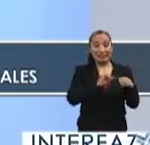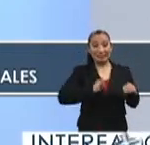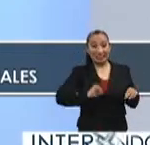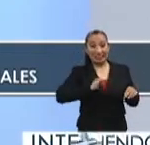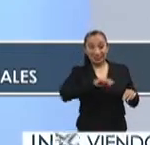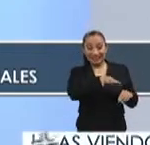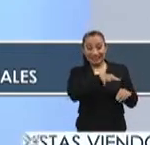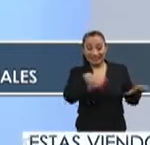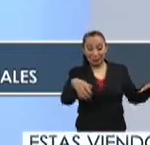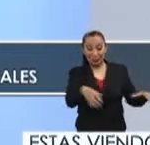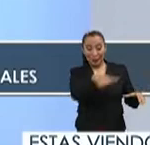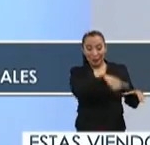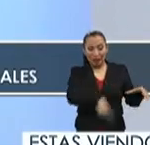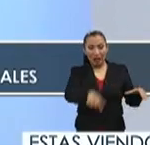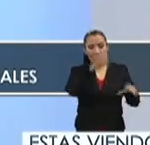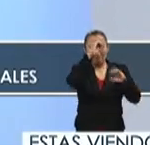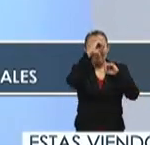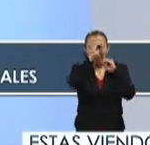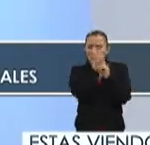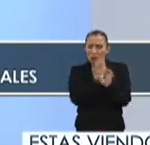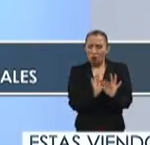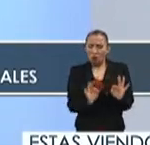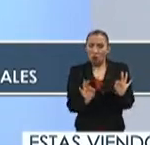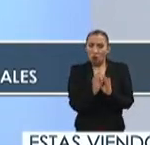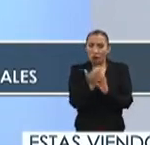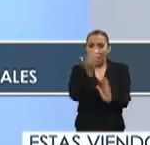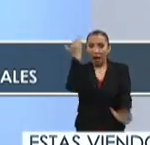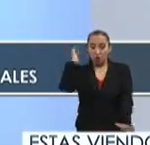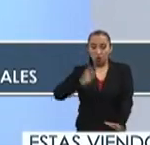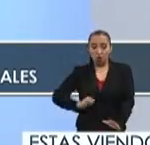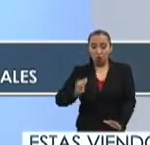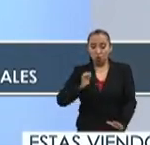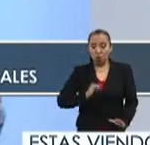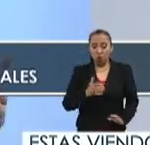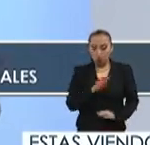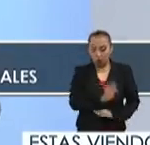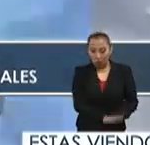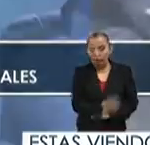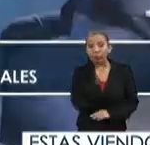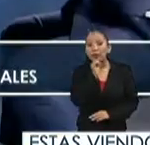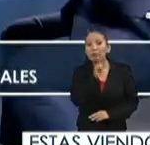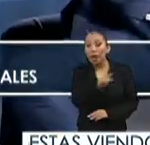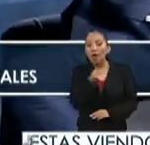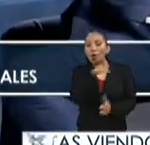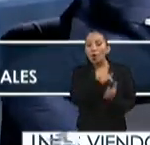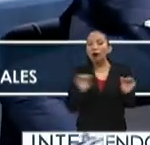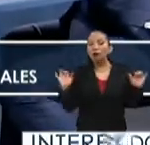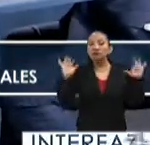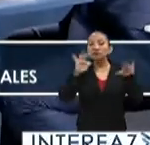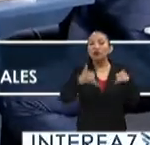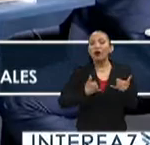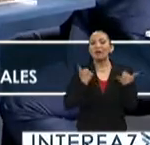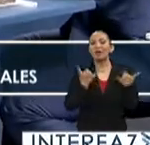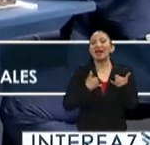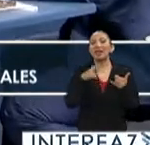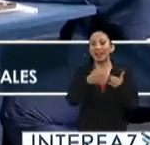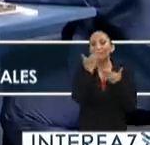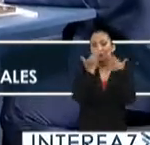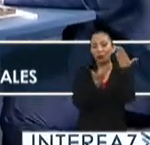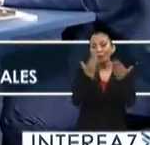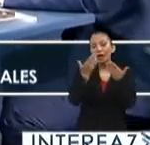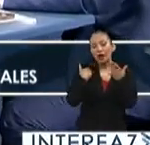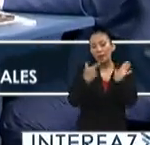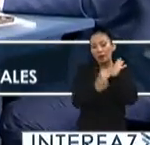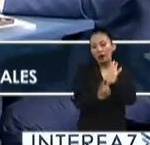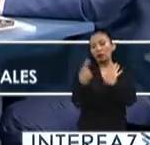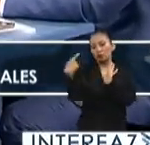Siglo XIX, que es una mina muy importante, o fue una mina muy importante, y además le da espacio a jóvenes que están estudiando, que